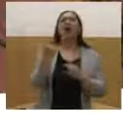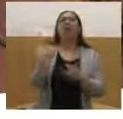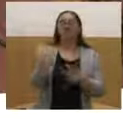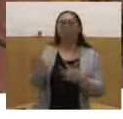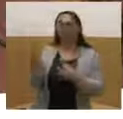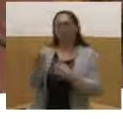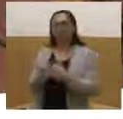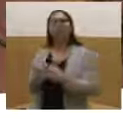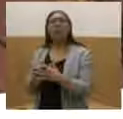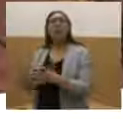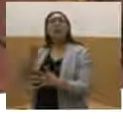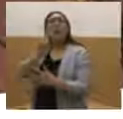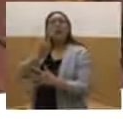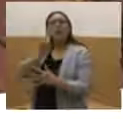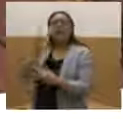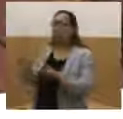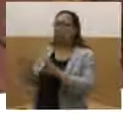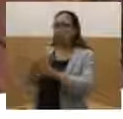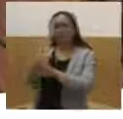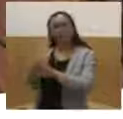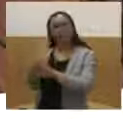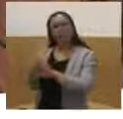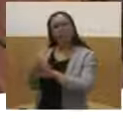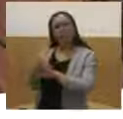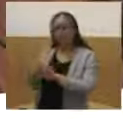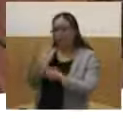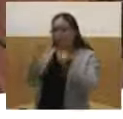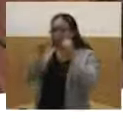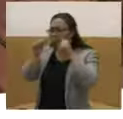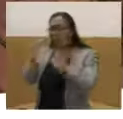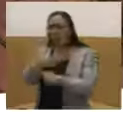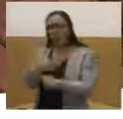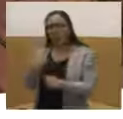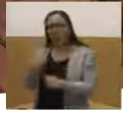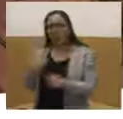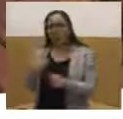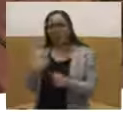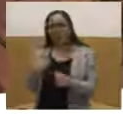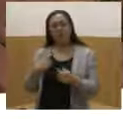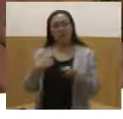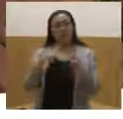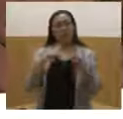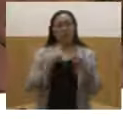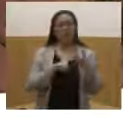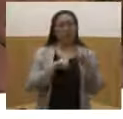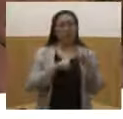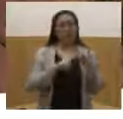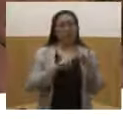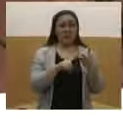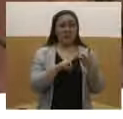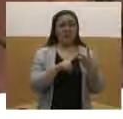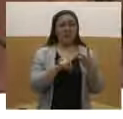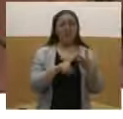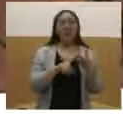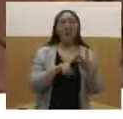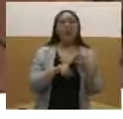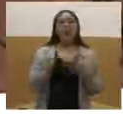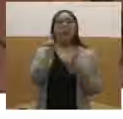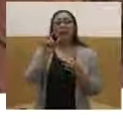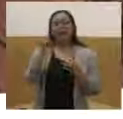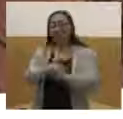las 32 entidades federativas de nuestro país. Tercero, y para que no prescriban con